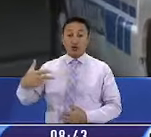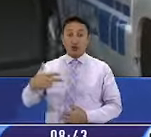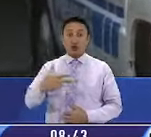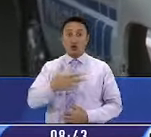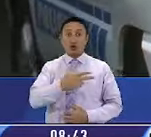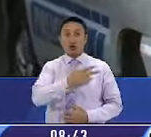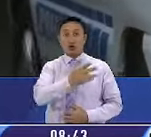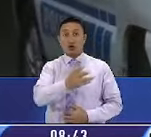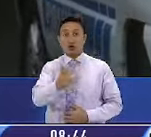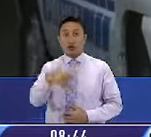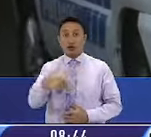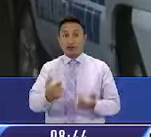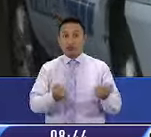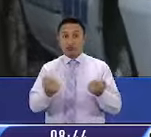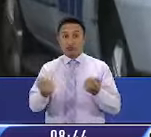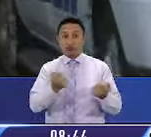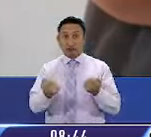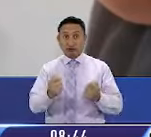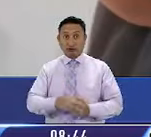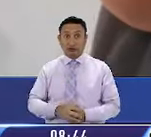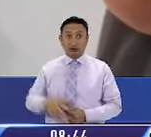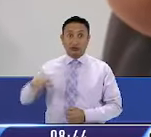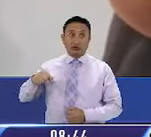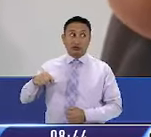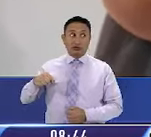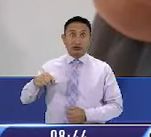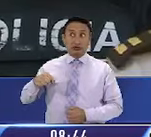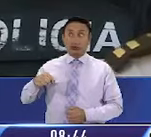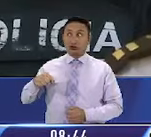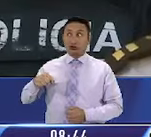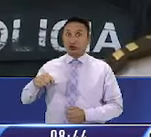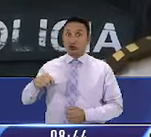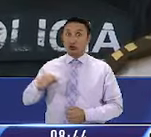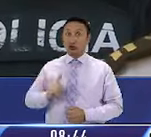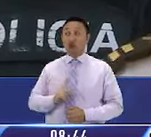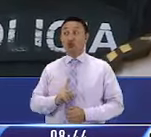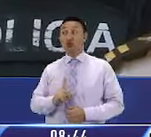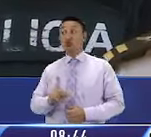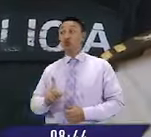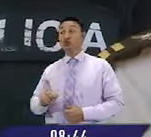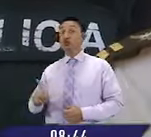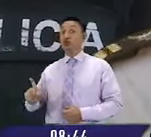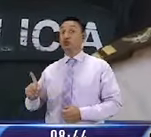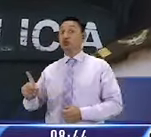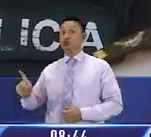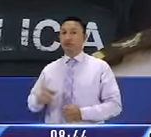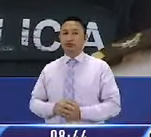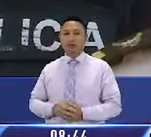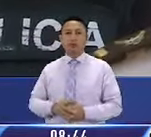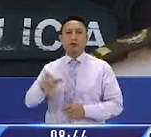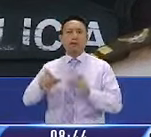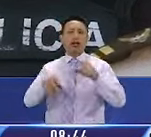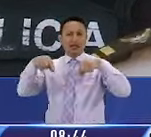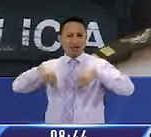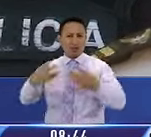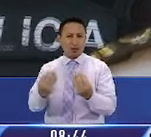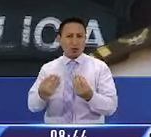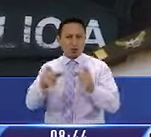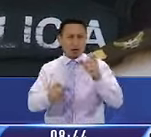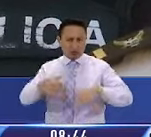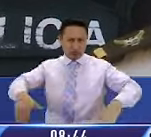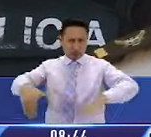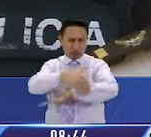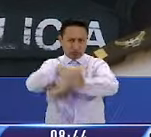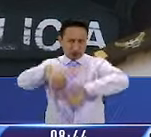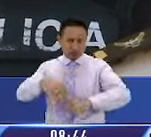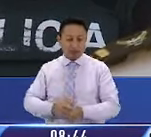Sáenz estaban realizando sus operativos de control y empezó a evadirlos. Aprovechaba la gran cantidad de personas que hay en este sector.